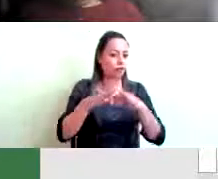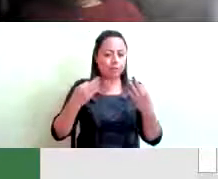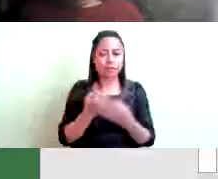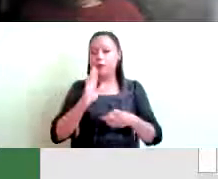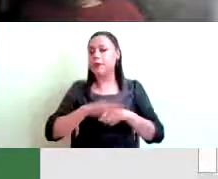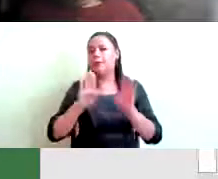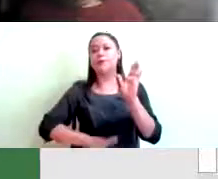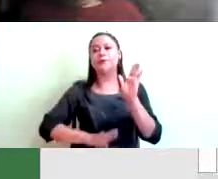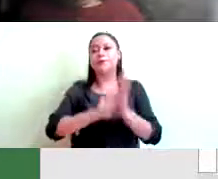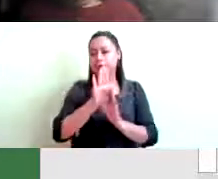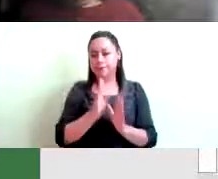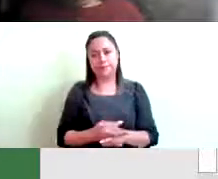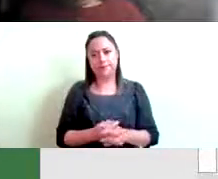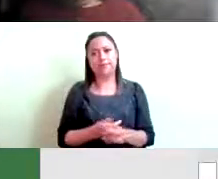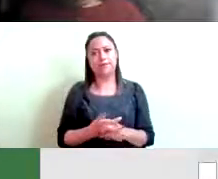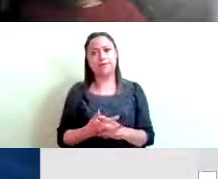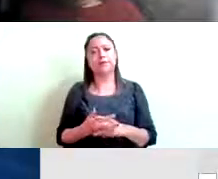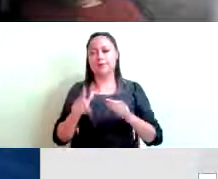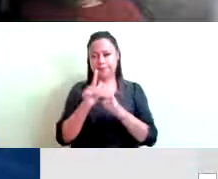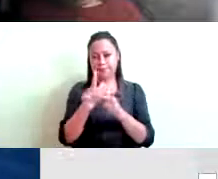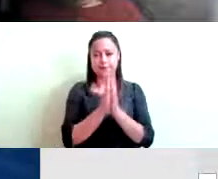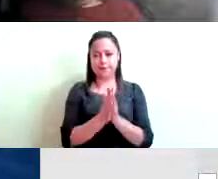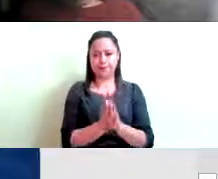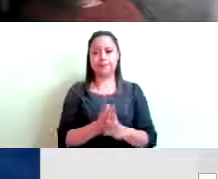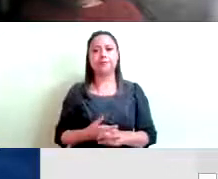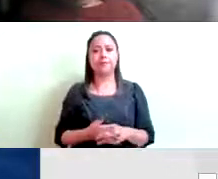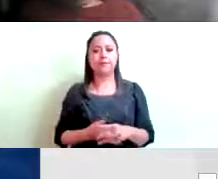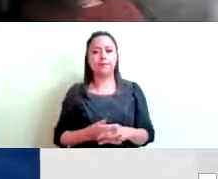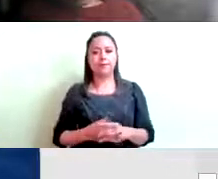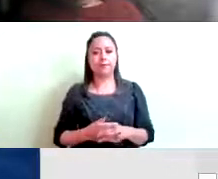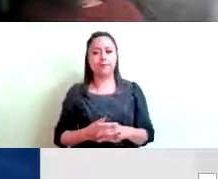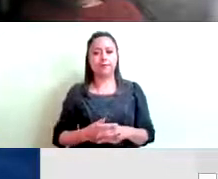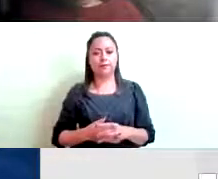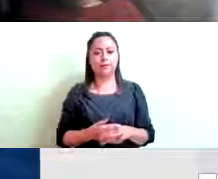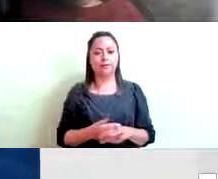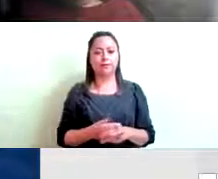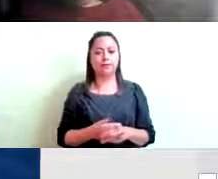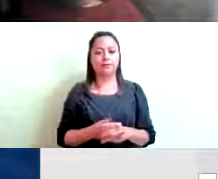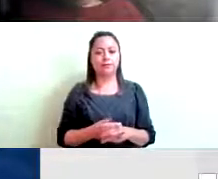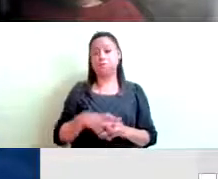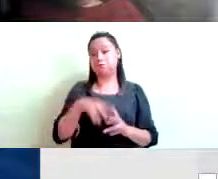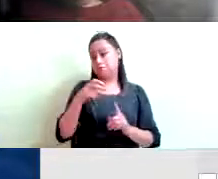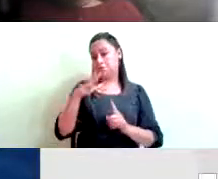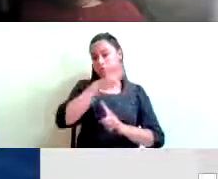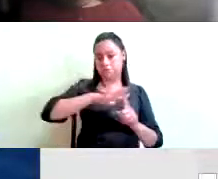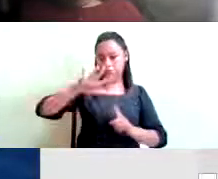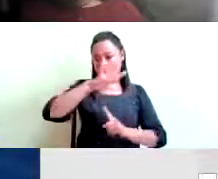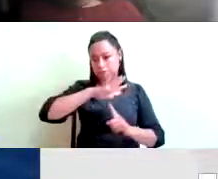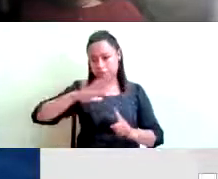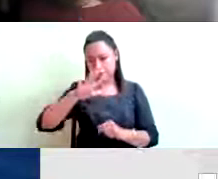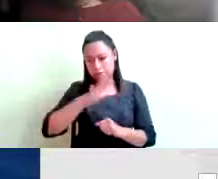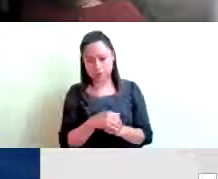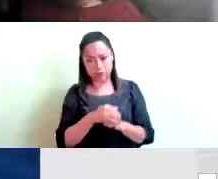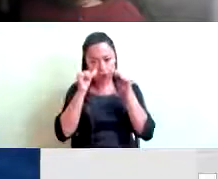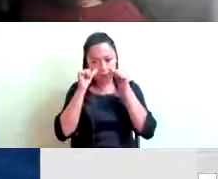transversal. La siguiente, por favor. Y bueno, esto es parte del contexto que estamos atendiendo